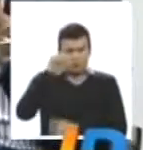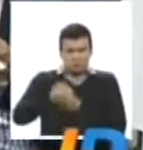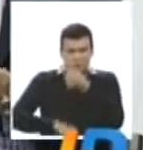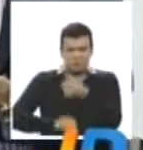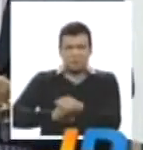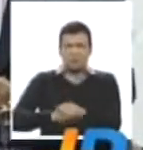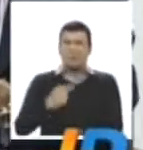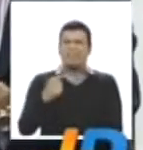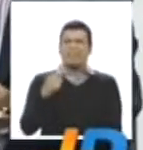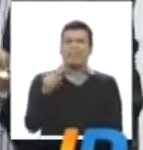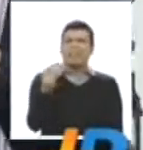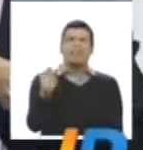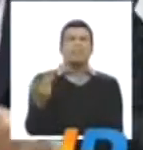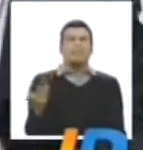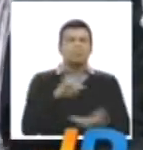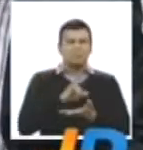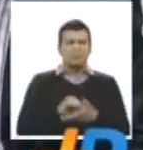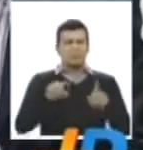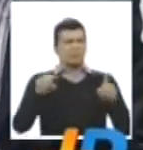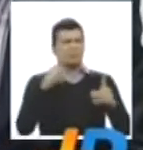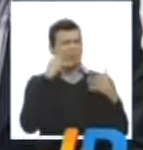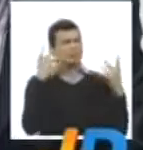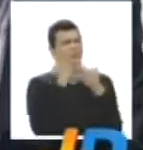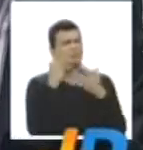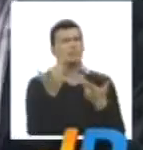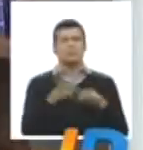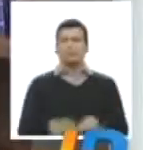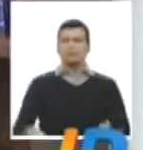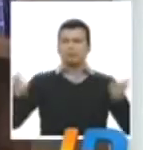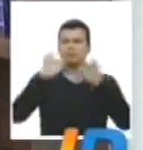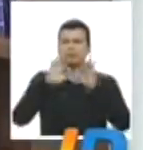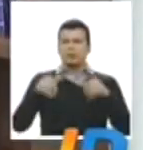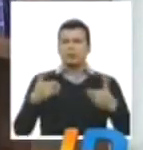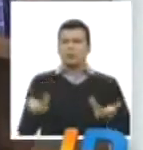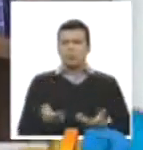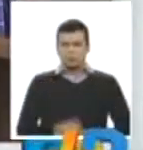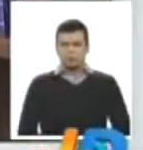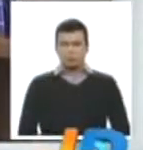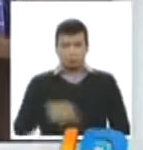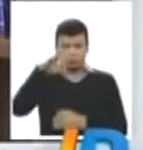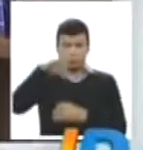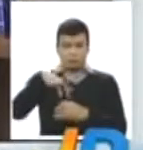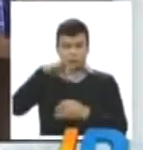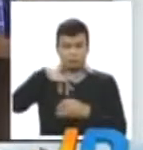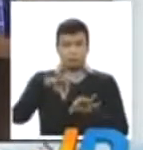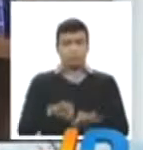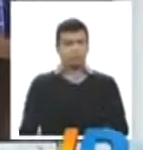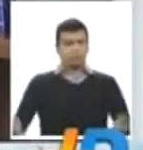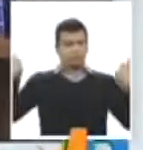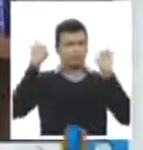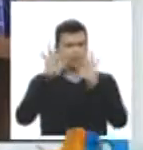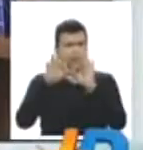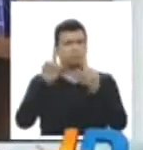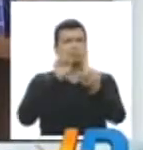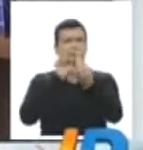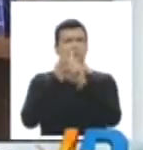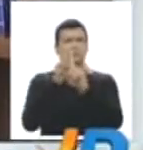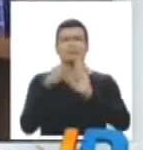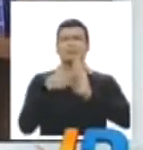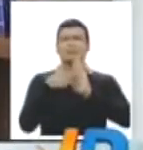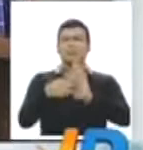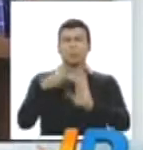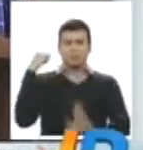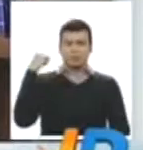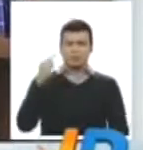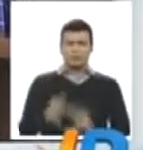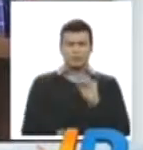claro qué está en juego. ¿Cuál es la importancia de estas elecciones, señor rector? Estas son las elecciones trascendentales. Nos jugamos la historia y el